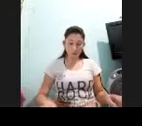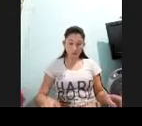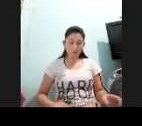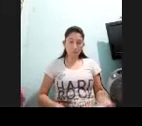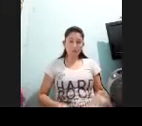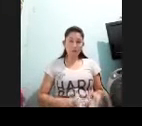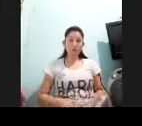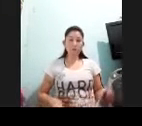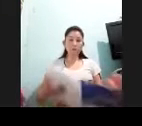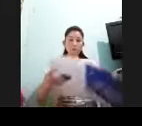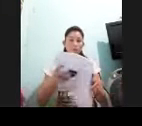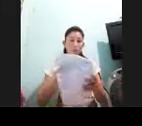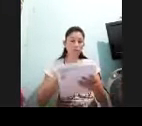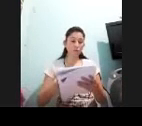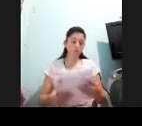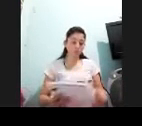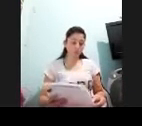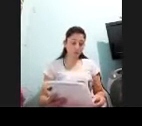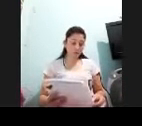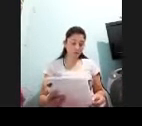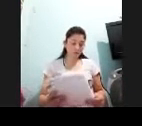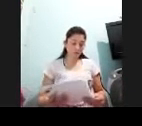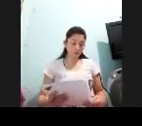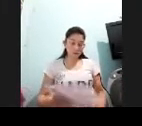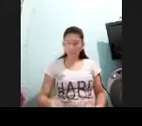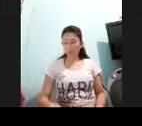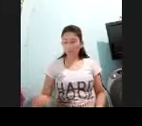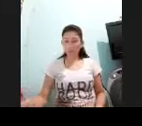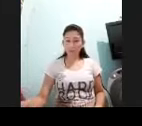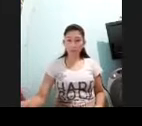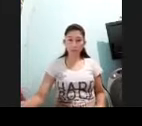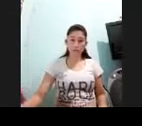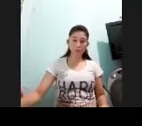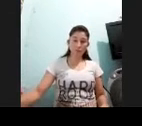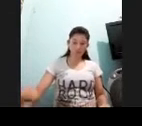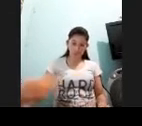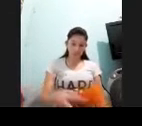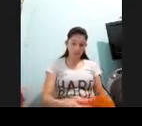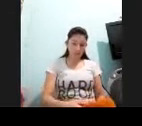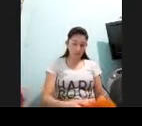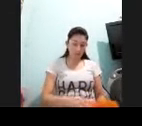bien. ¿Y cuál es la estructura de la oración, señorita Beatriz Artiaga? Artiga.